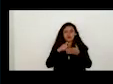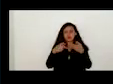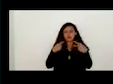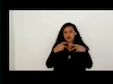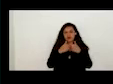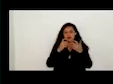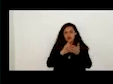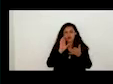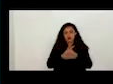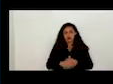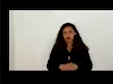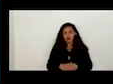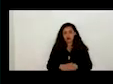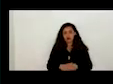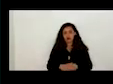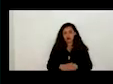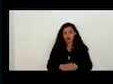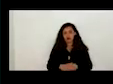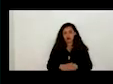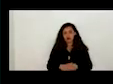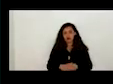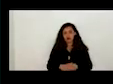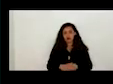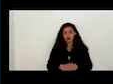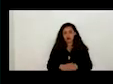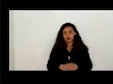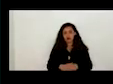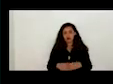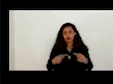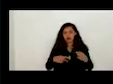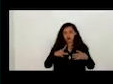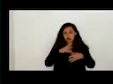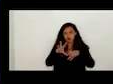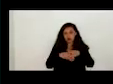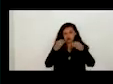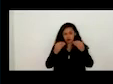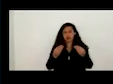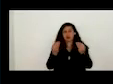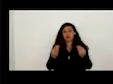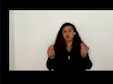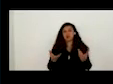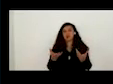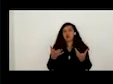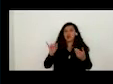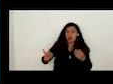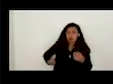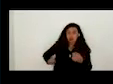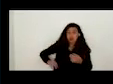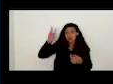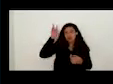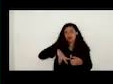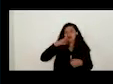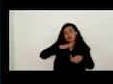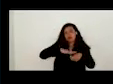discapacidad, entonces pues, todo un acompañamiento en este programa, la verdad es que ha sido muy rico, sobre todo por ese de